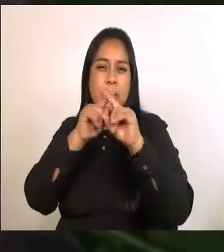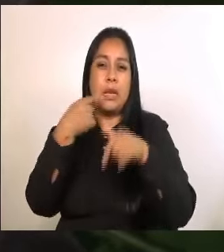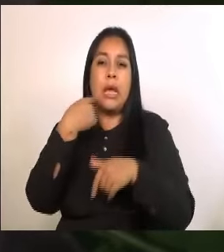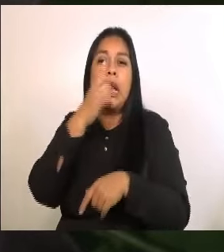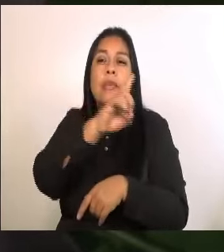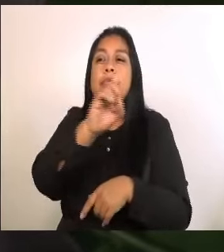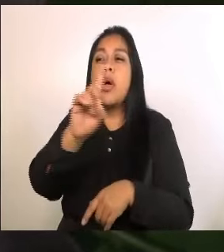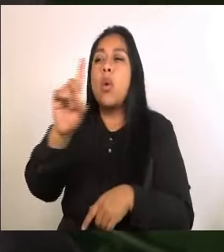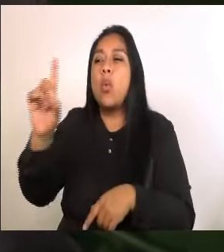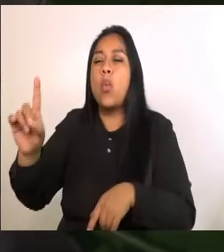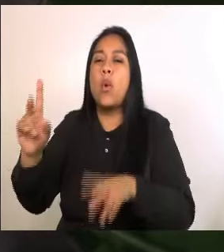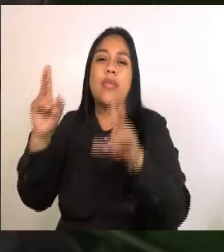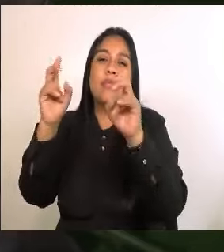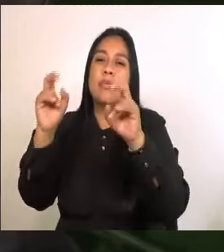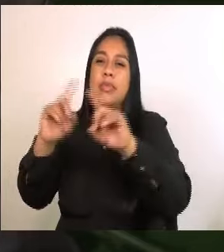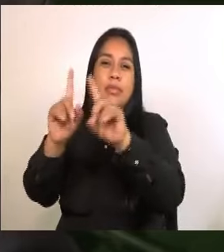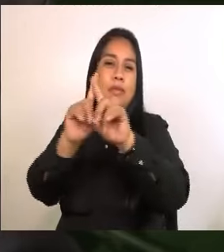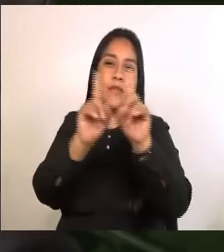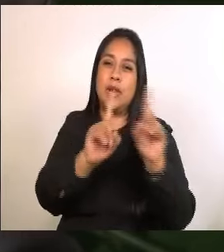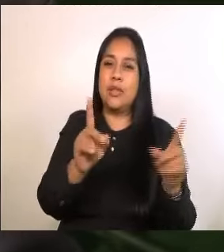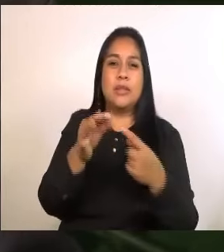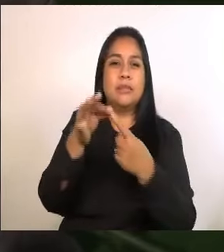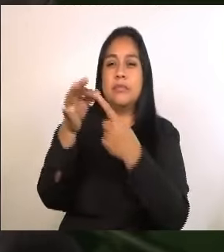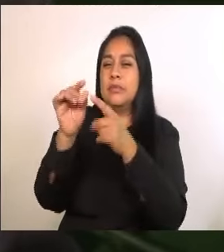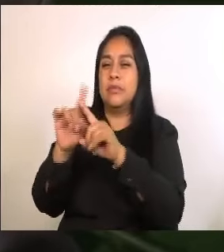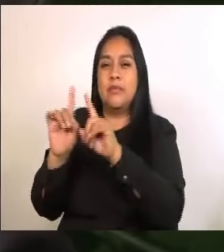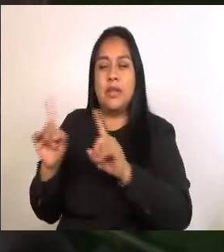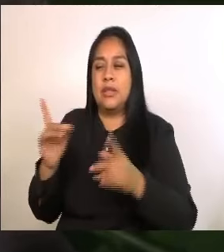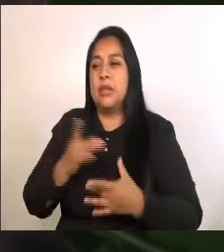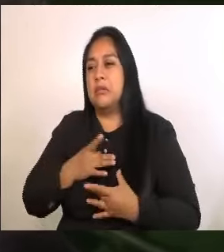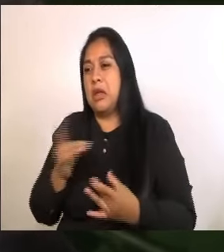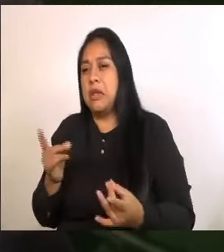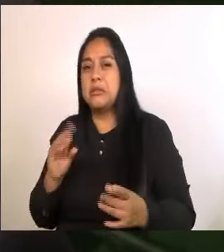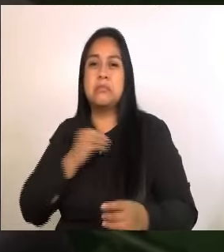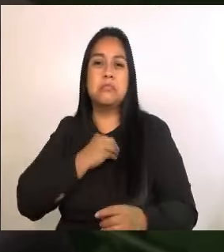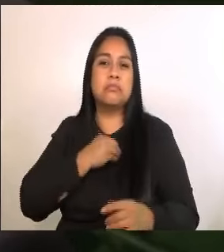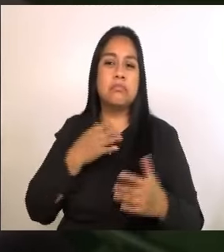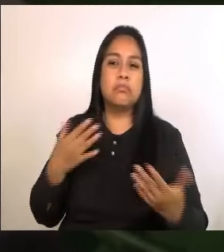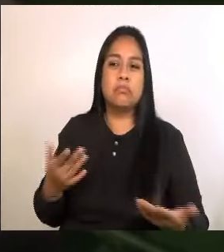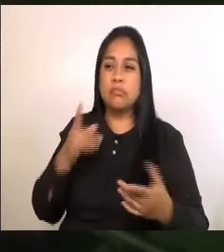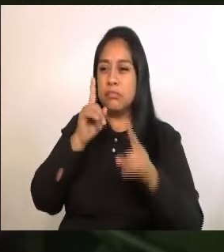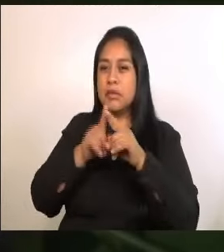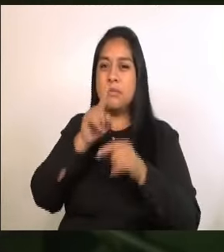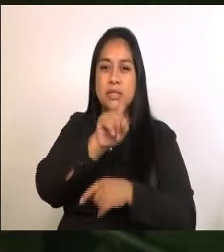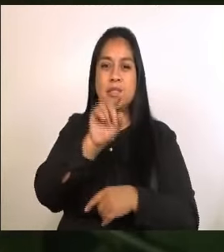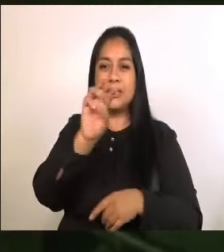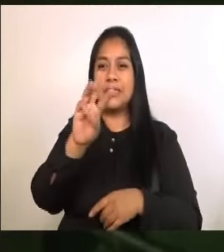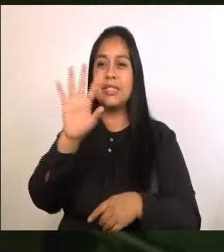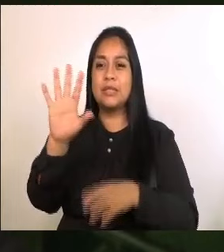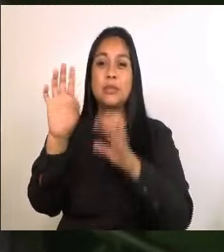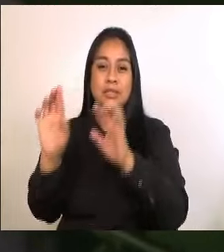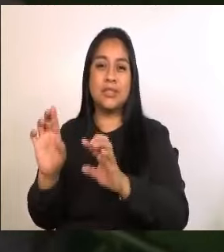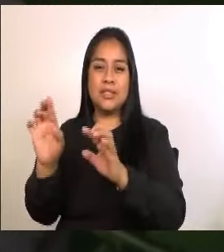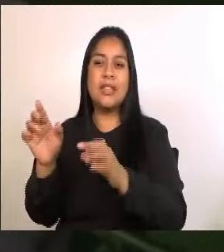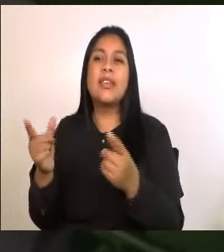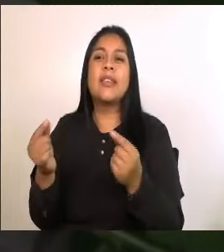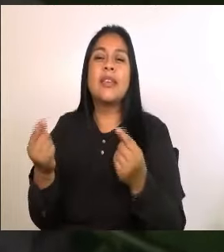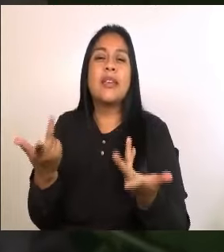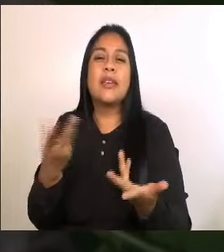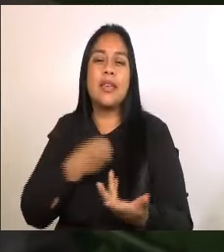propias particularidades en función de los intereses y de la situación de cada uno de los 135 personas.